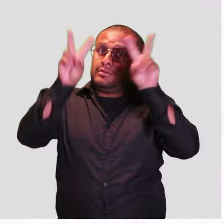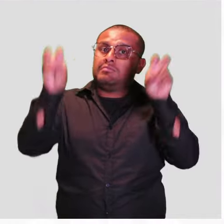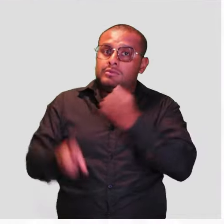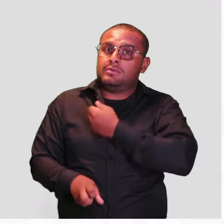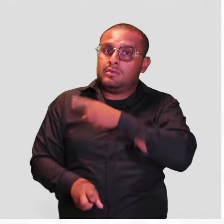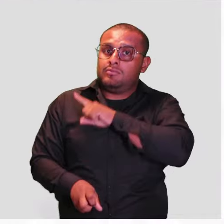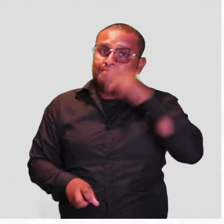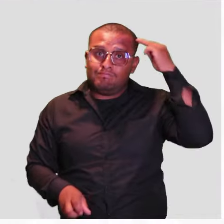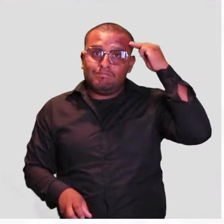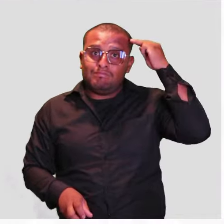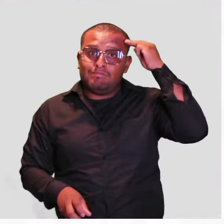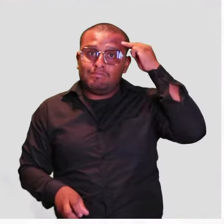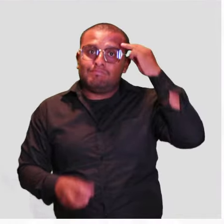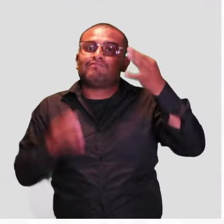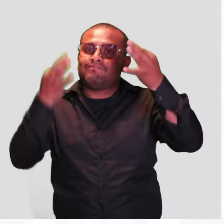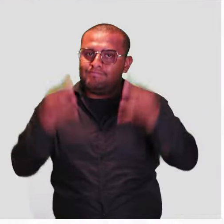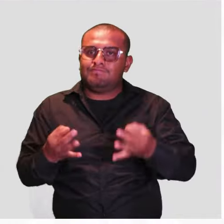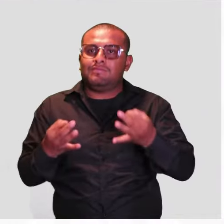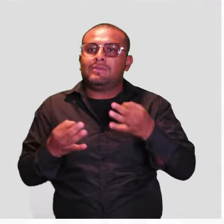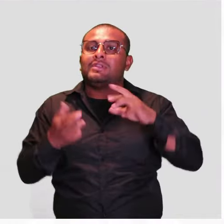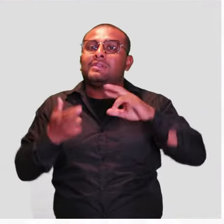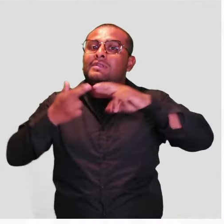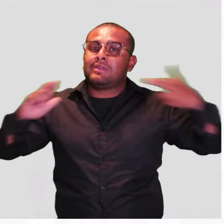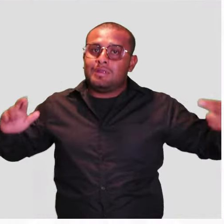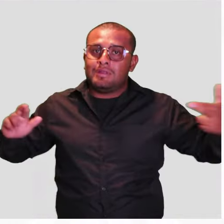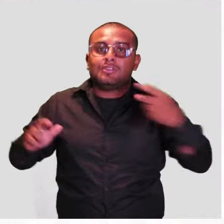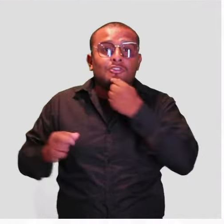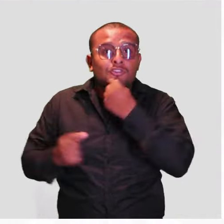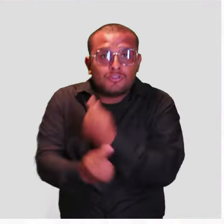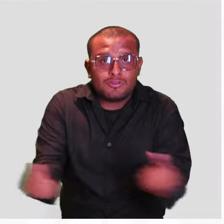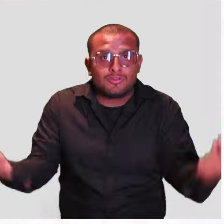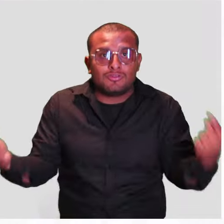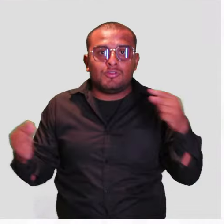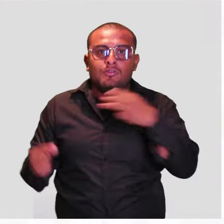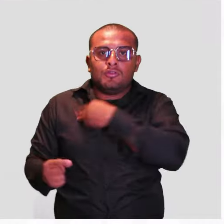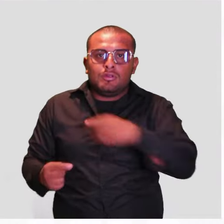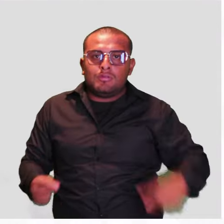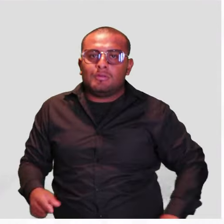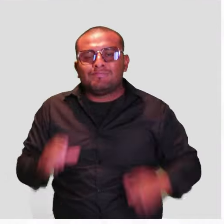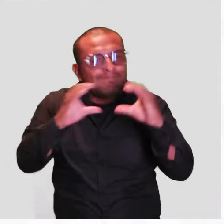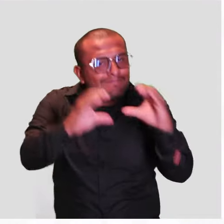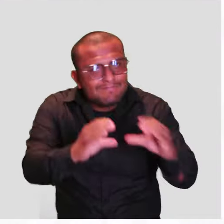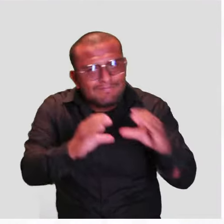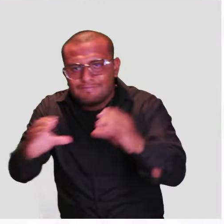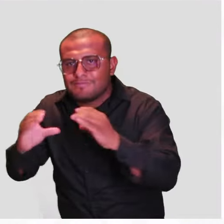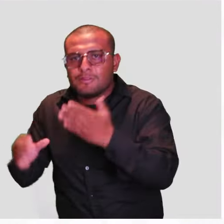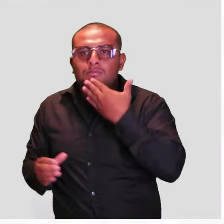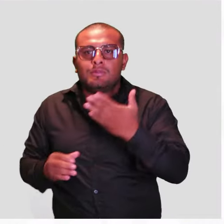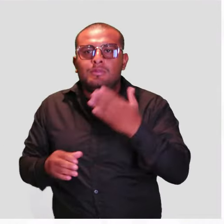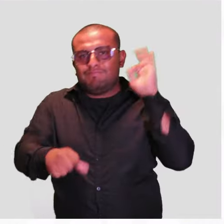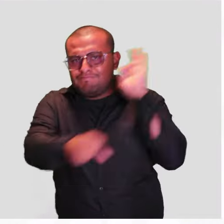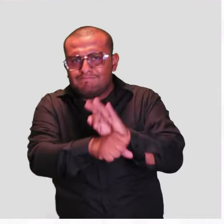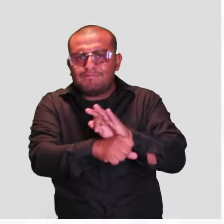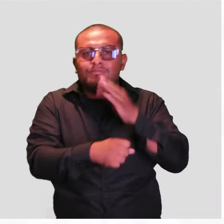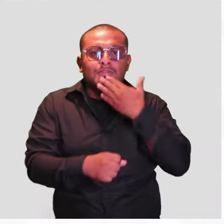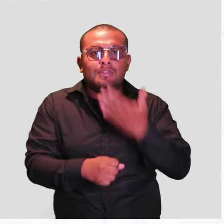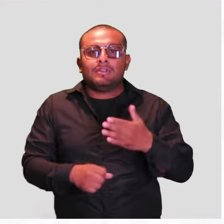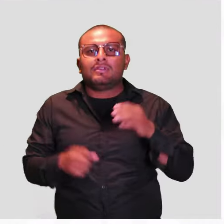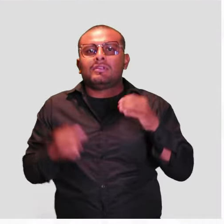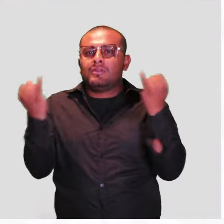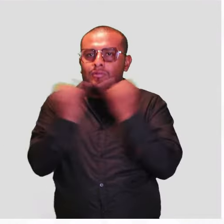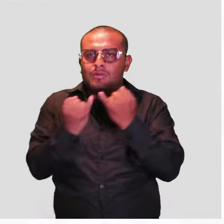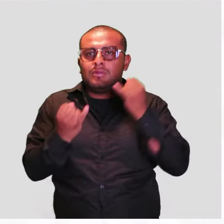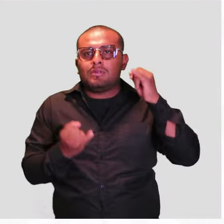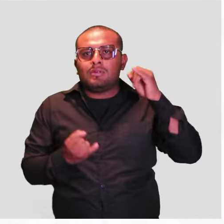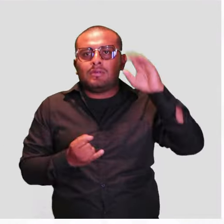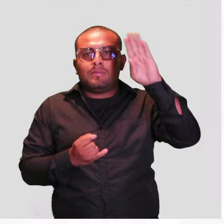primera red de guarderías municipales en apoyo a las mujeres sanjuanenses. Implementaremos el primer programa de becas universitarias,